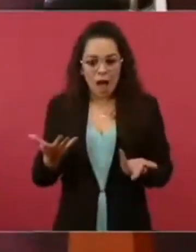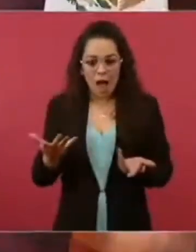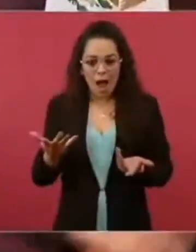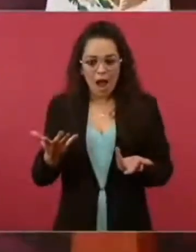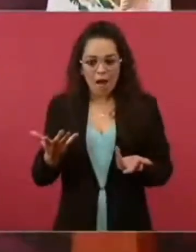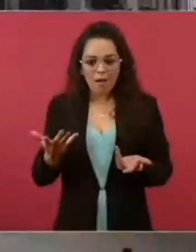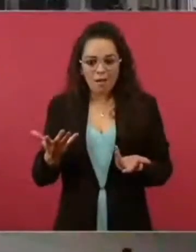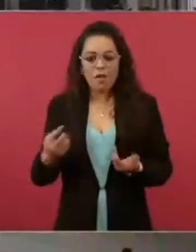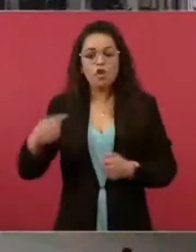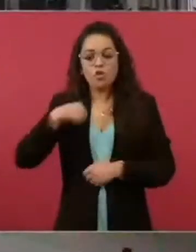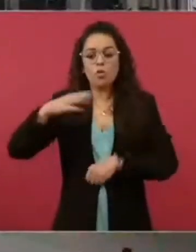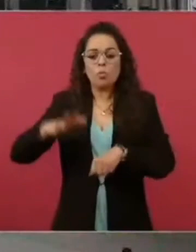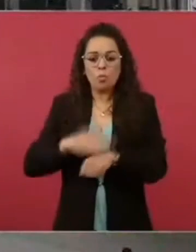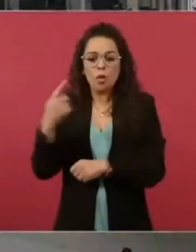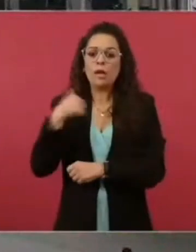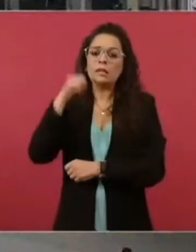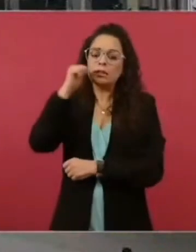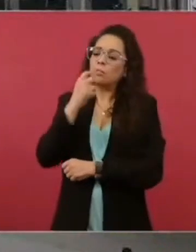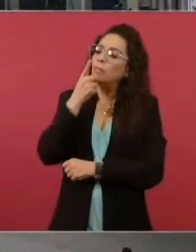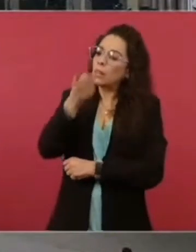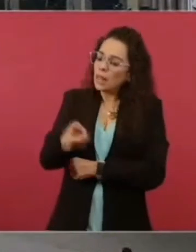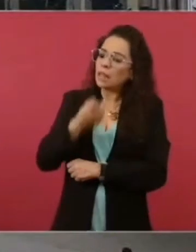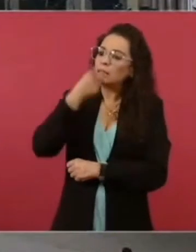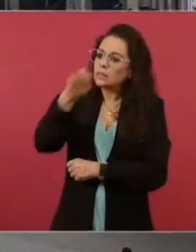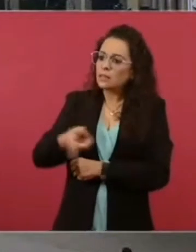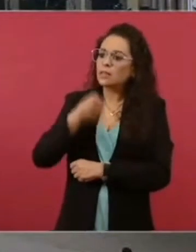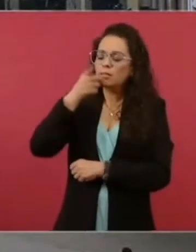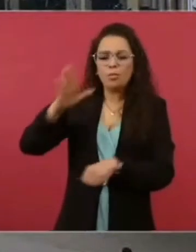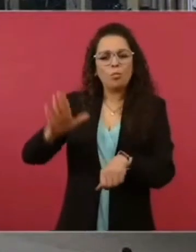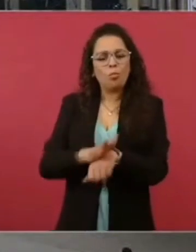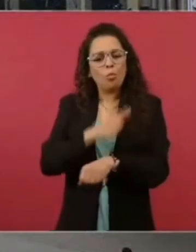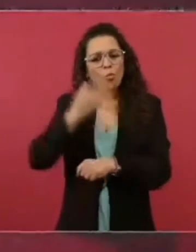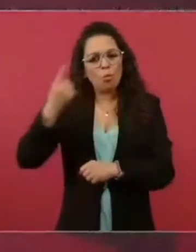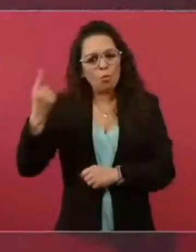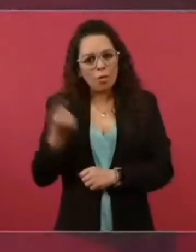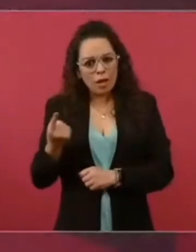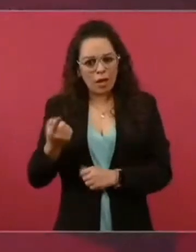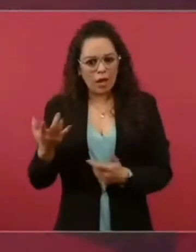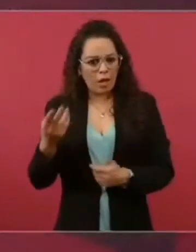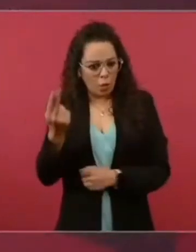¿yo por qué tengo que estarlo diciendo? O sea,